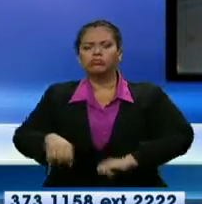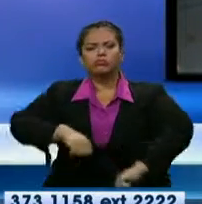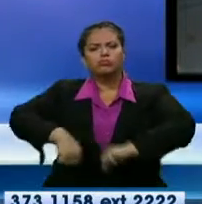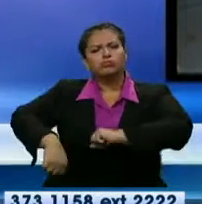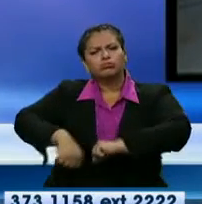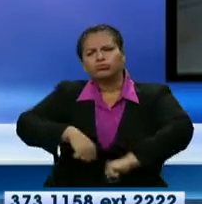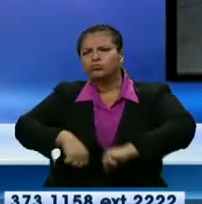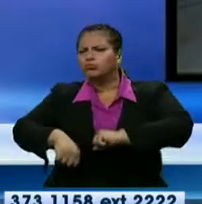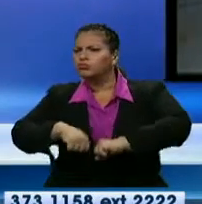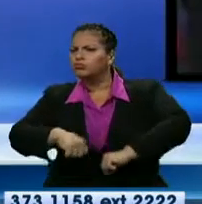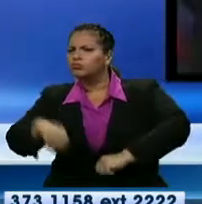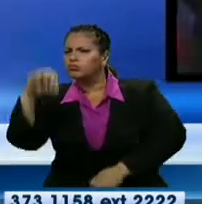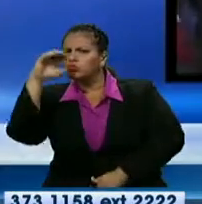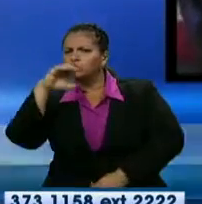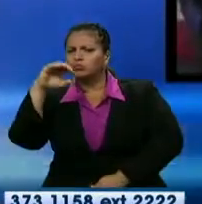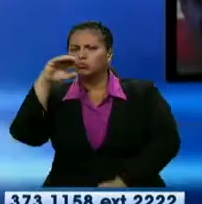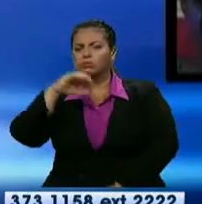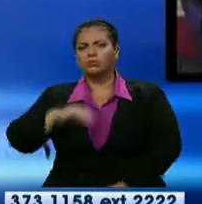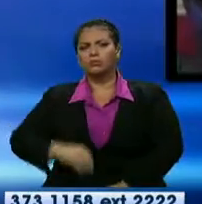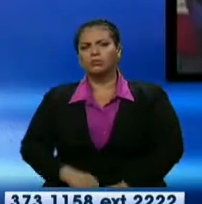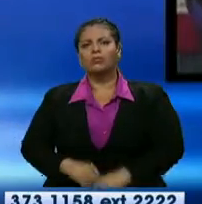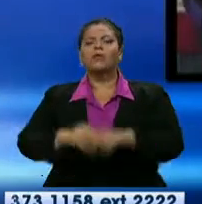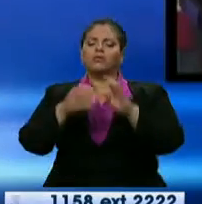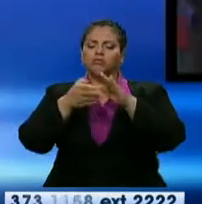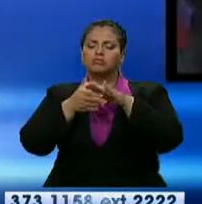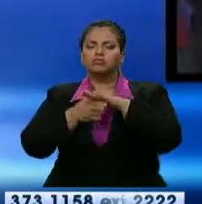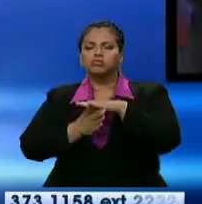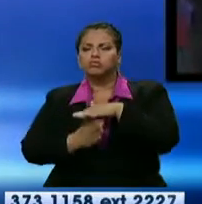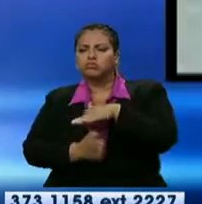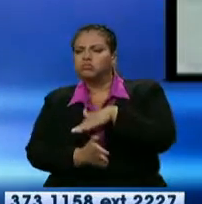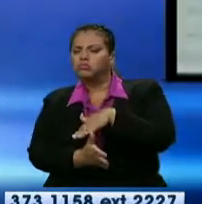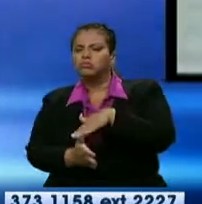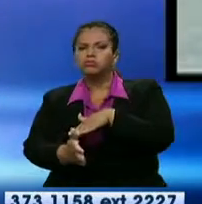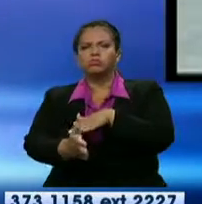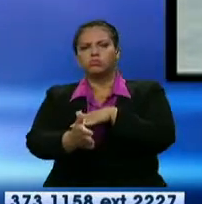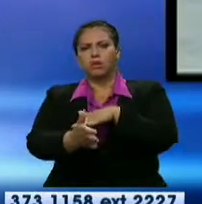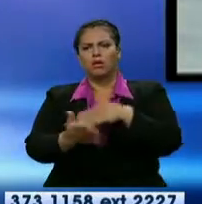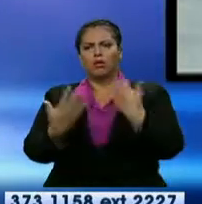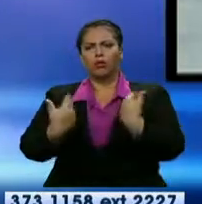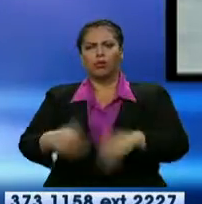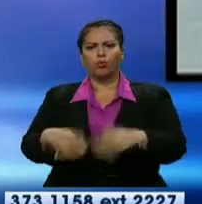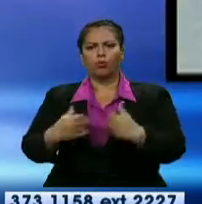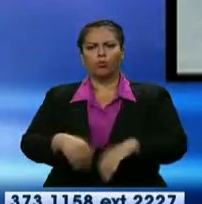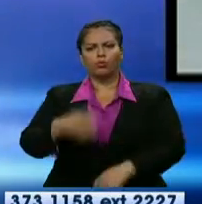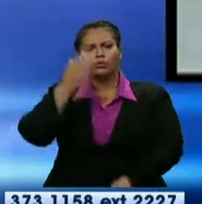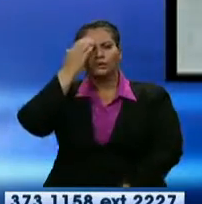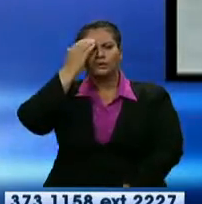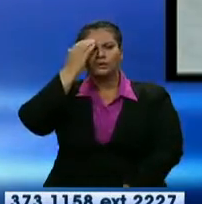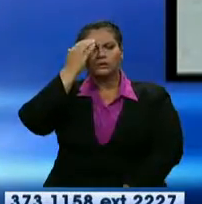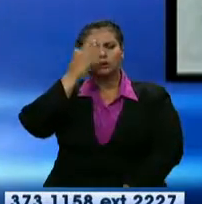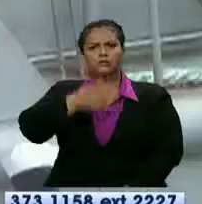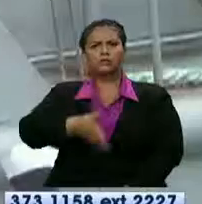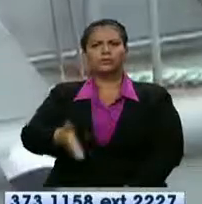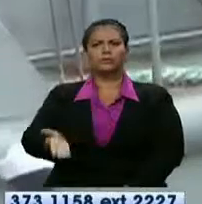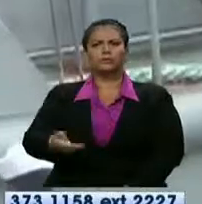de los semisumergibles. Y pues de eso Colombia tiene una gran experiencia en la captación y en la guerra contra